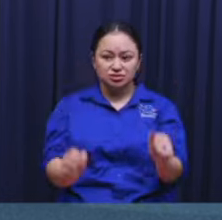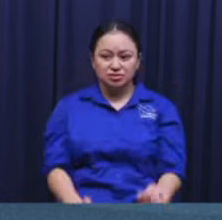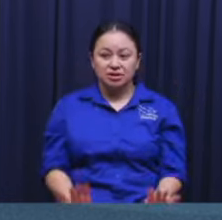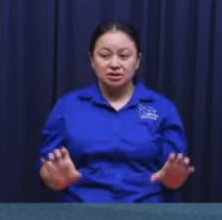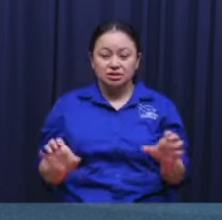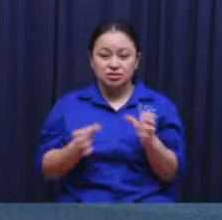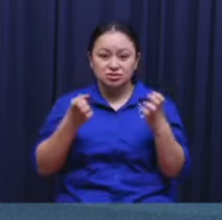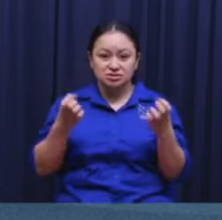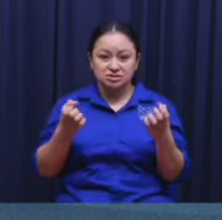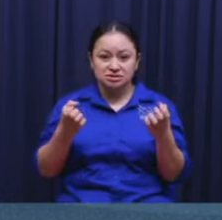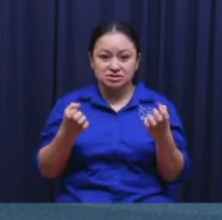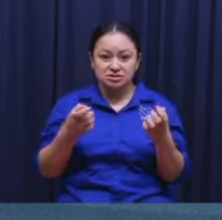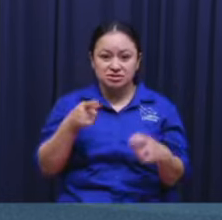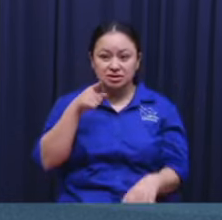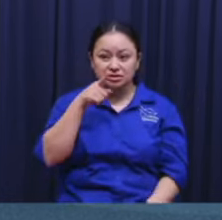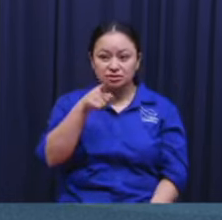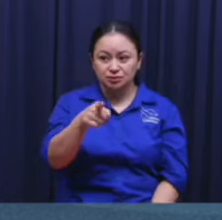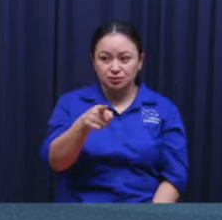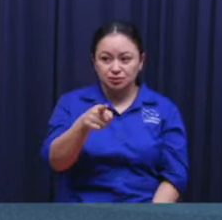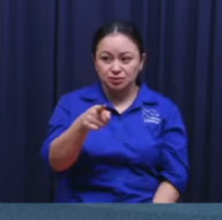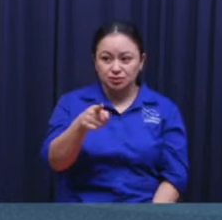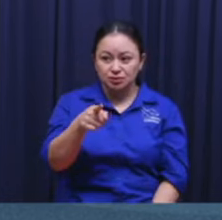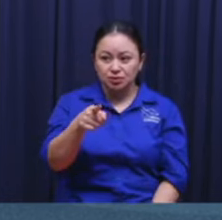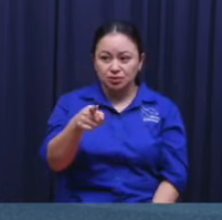entre el que sirve a Dios y el que no le sirve.